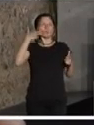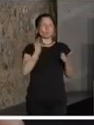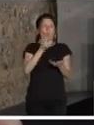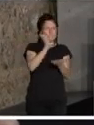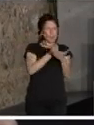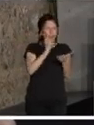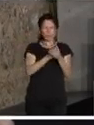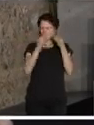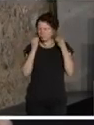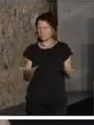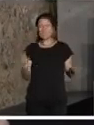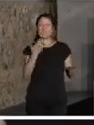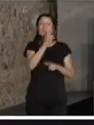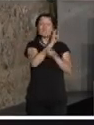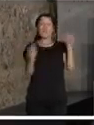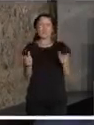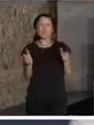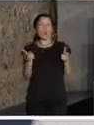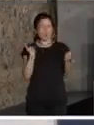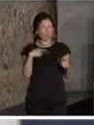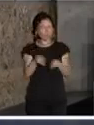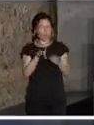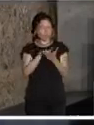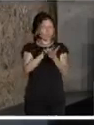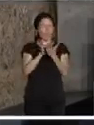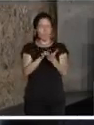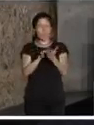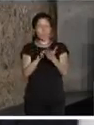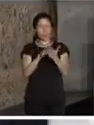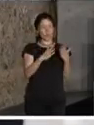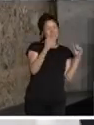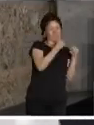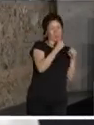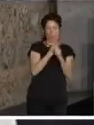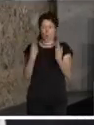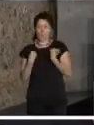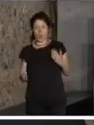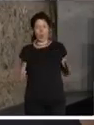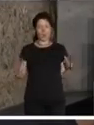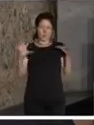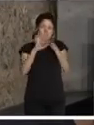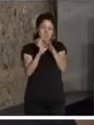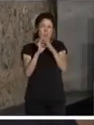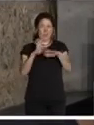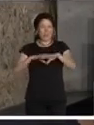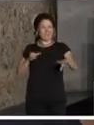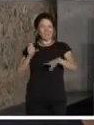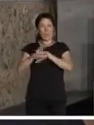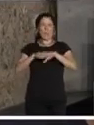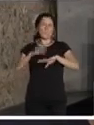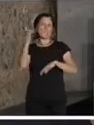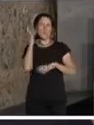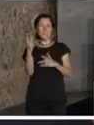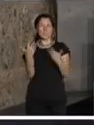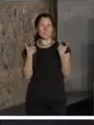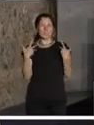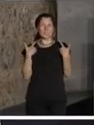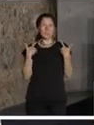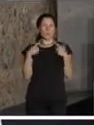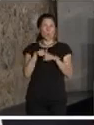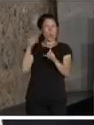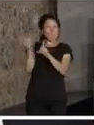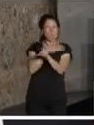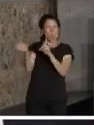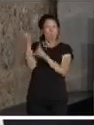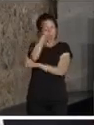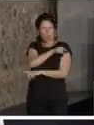pagado Si la gente se encuentra servicios de conciliación inversión Fuerte para que toda mujer que esté sufriendo una situación de